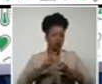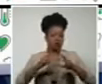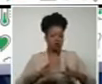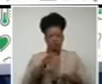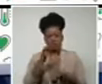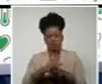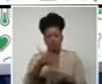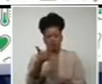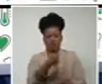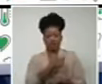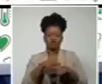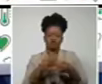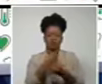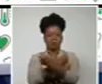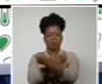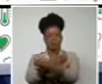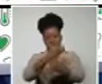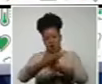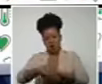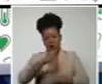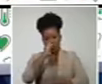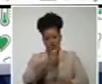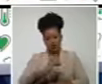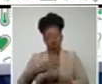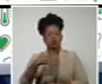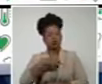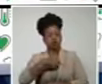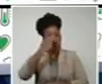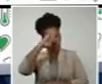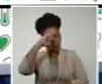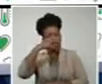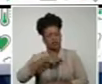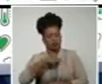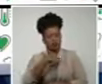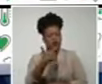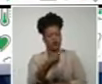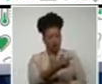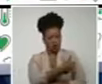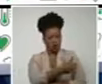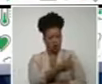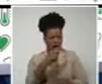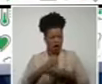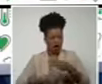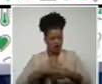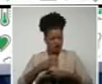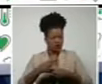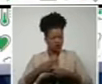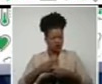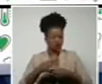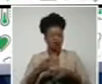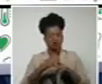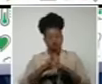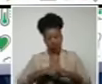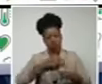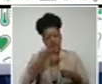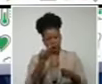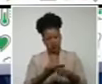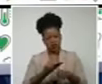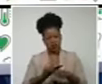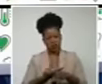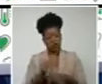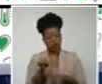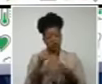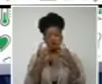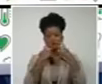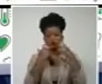exponer a nuestros niños. Se cuenta con las vacunas para desarrollar estas campañas de vacunación, que siguen siendo decisivas para librar a nuestros